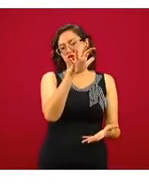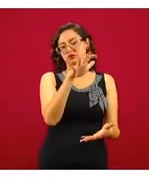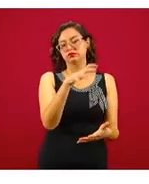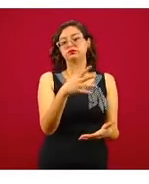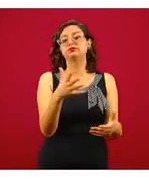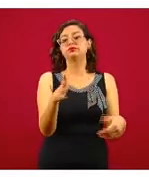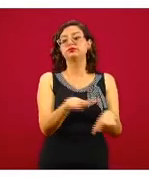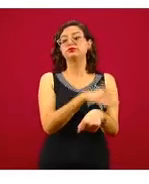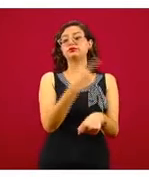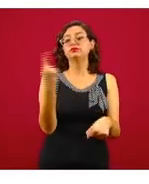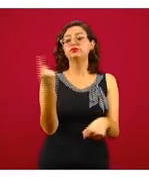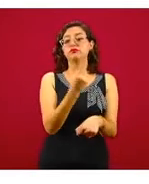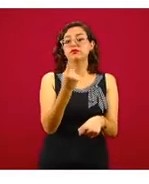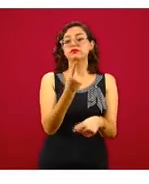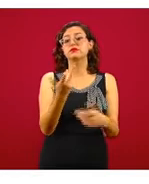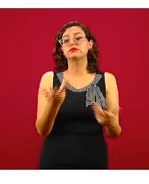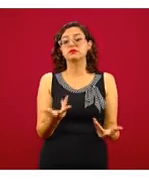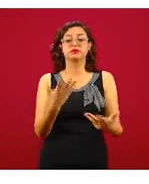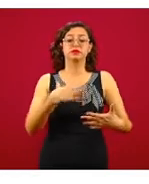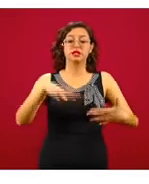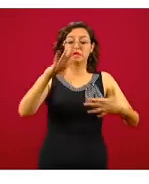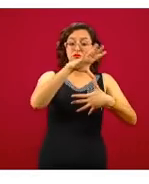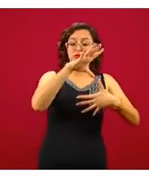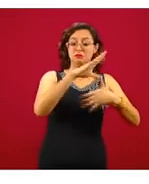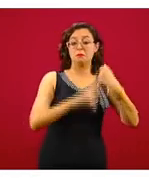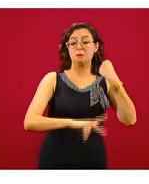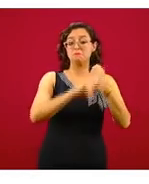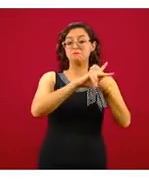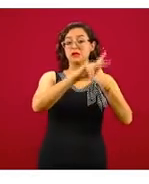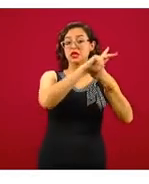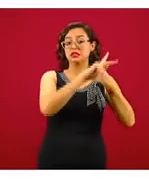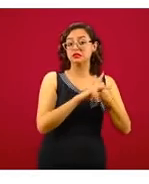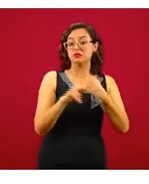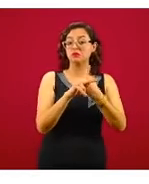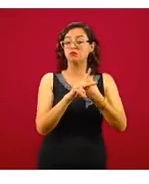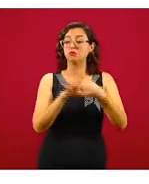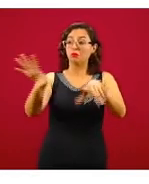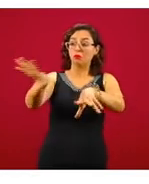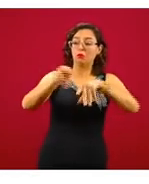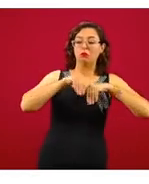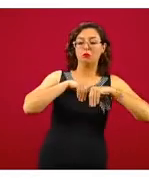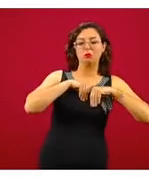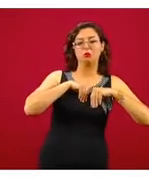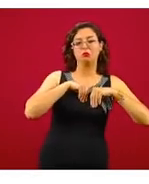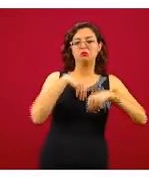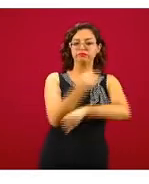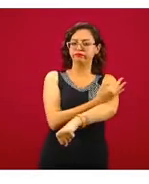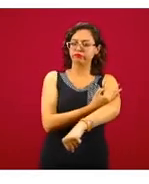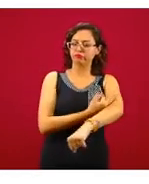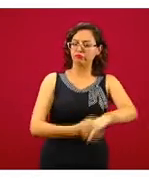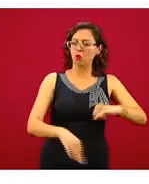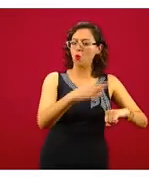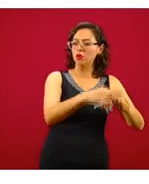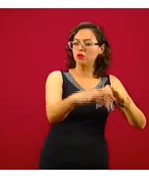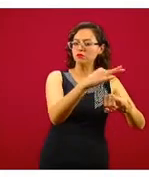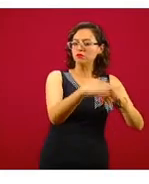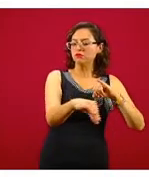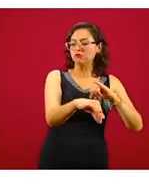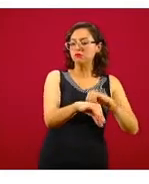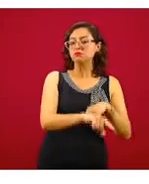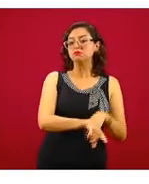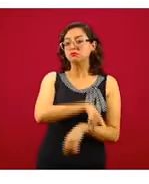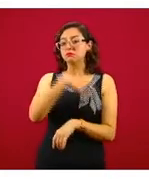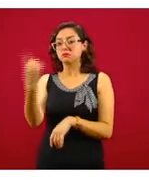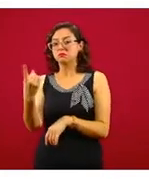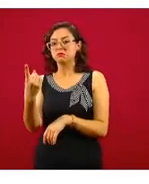que los países que la componen fueron The los últimos en Americas is entrar the region a that la continues pandemia to como be tal. with Y vemos cómo hay una